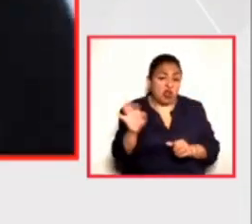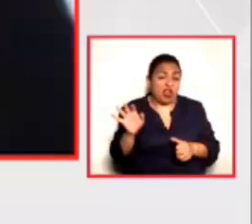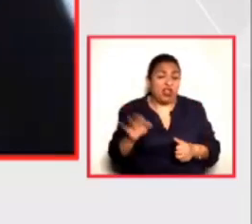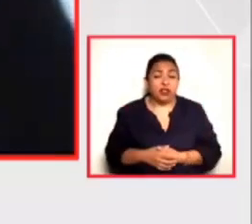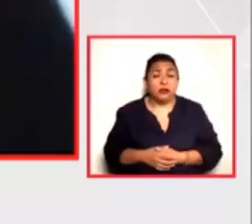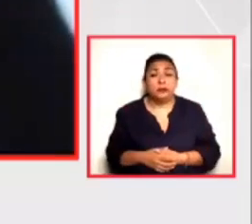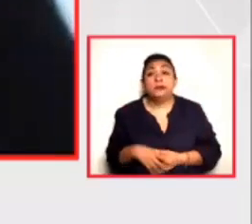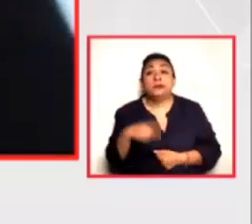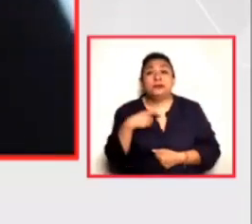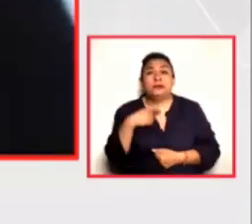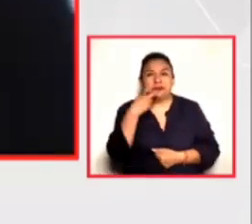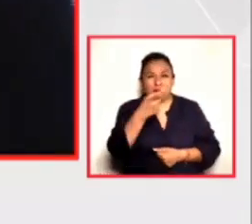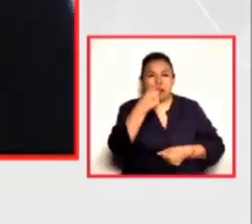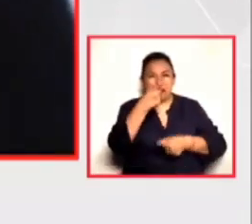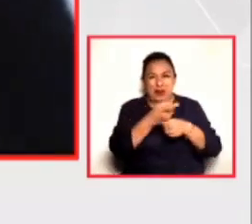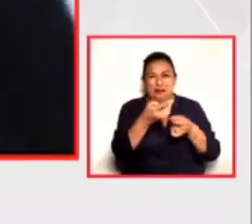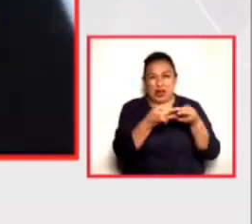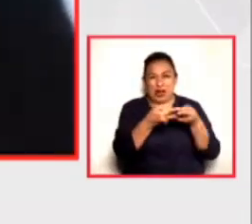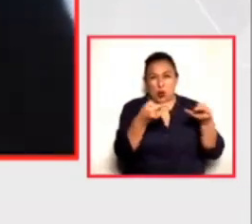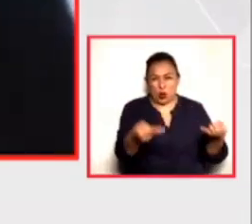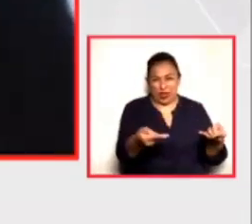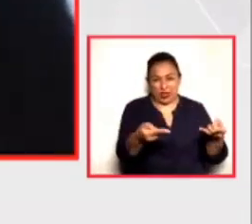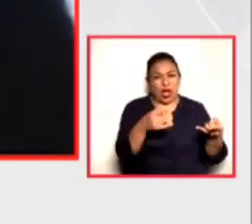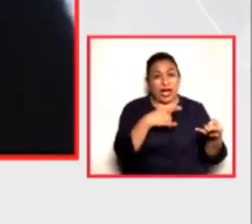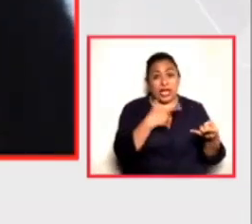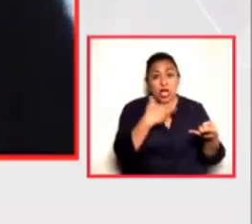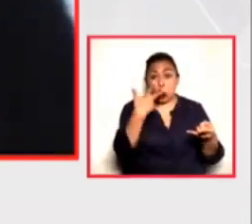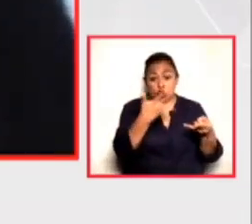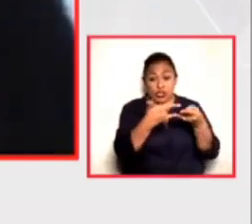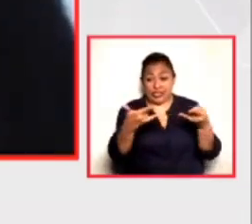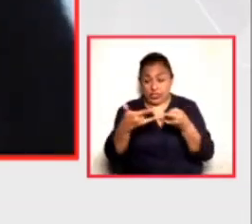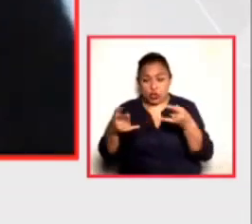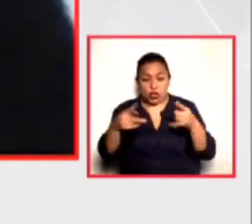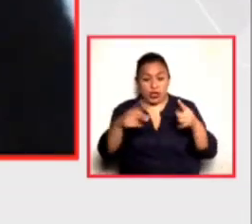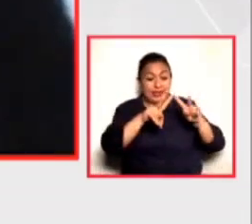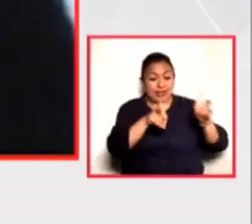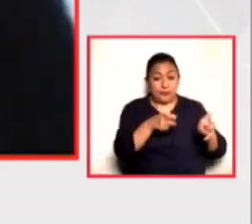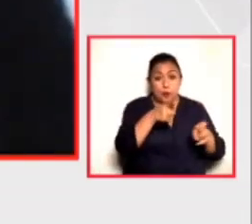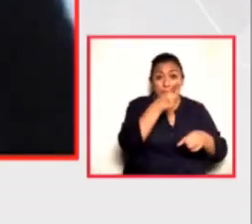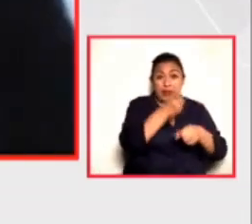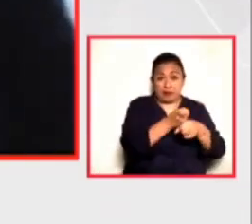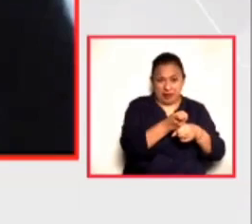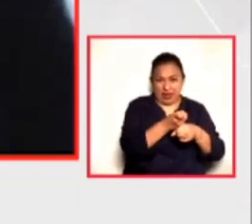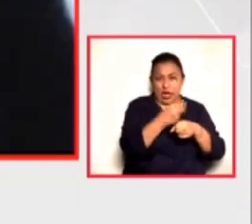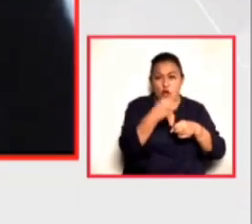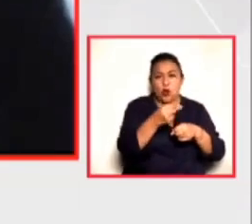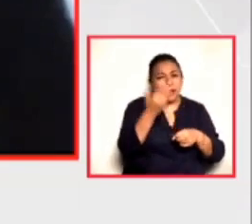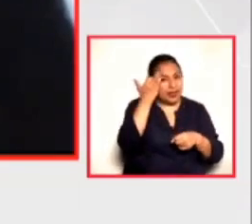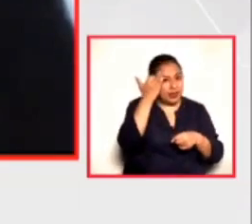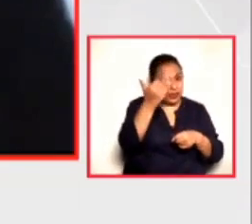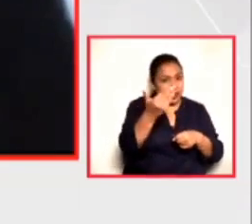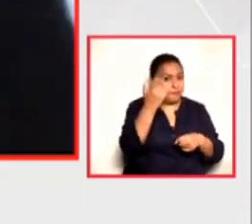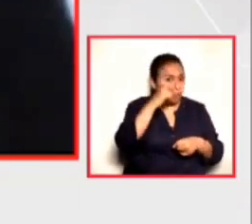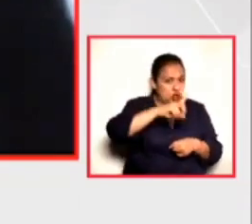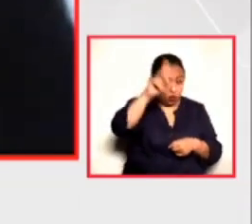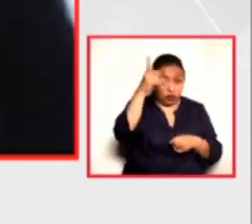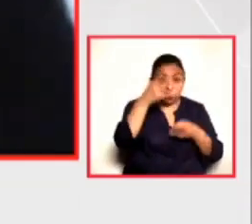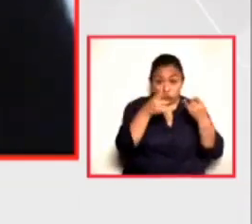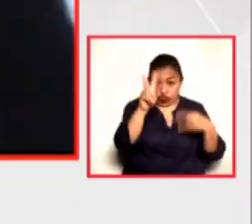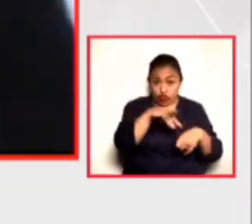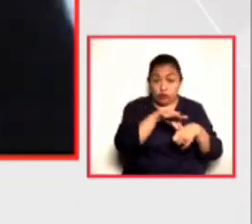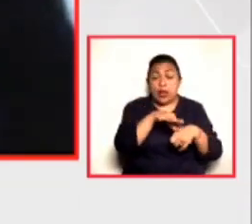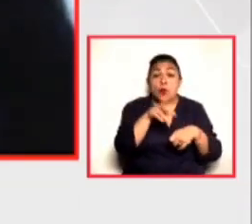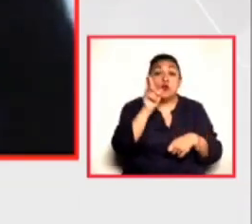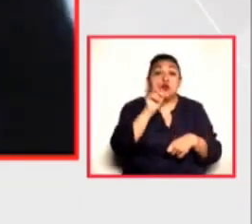Justamente el primer cuento de esta serie de relatos se llama Los Tiempos de Dios. Está inspirado en una historia real, un caso cercano de una mujer desaparecida buscada